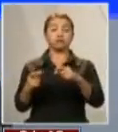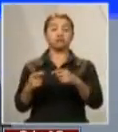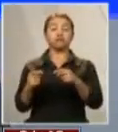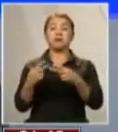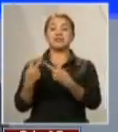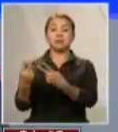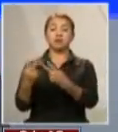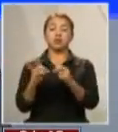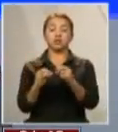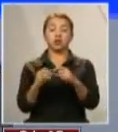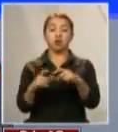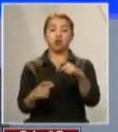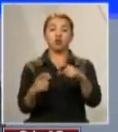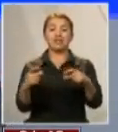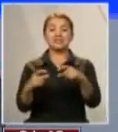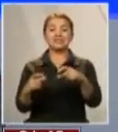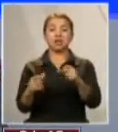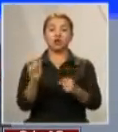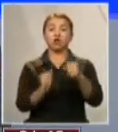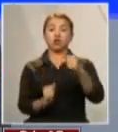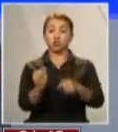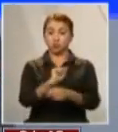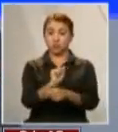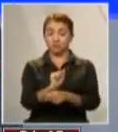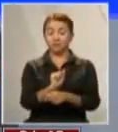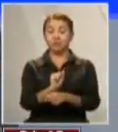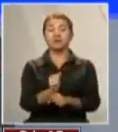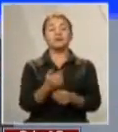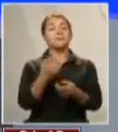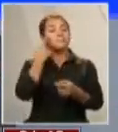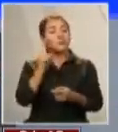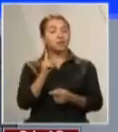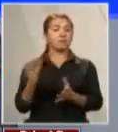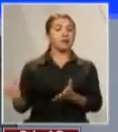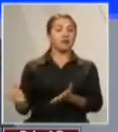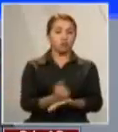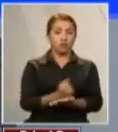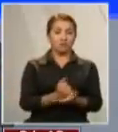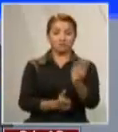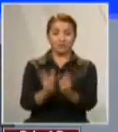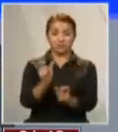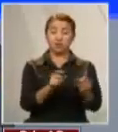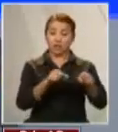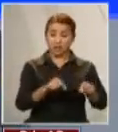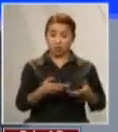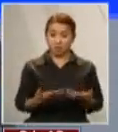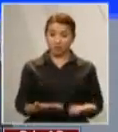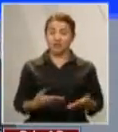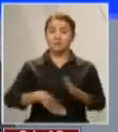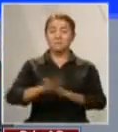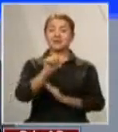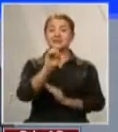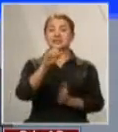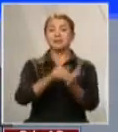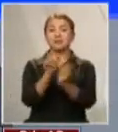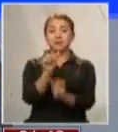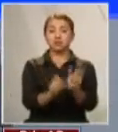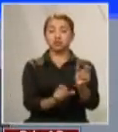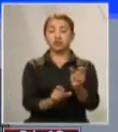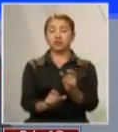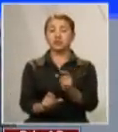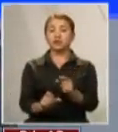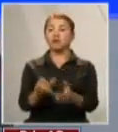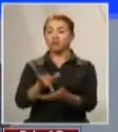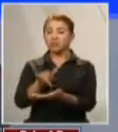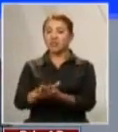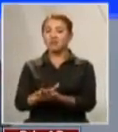cualquier medio verosímil. De alguna manera lo que el carabinero, para lograr que las personas que hoy día están, más de 60.000 personas con orden de detención